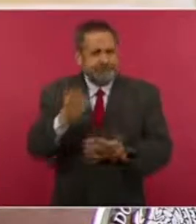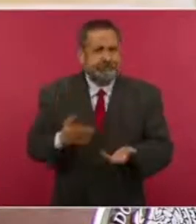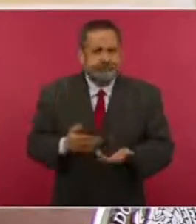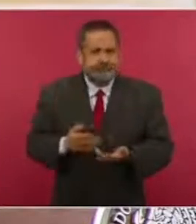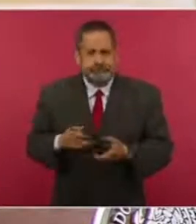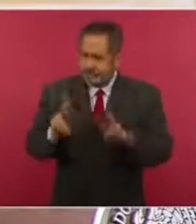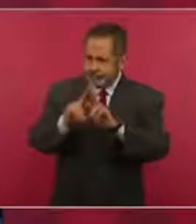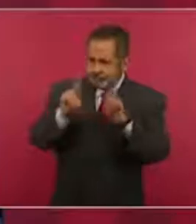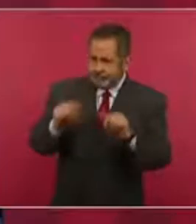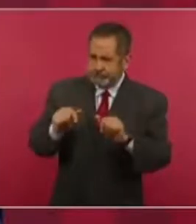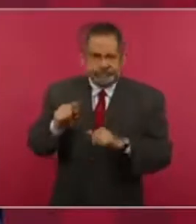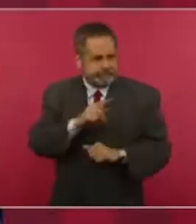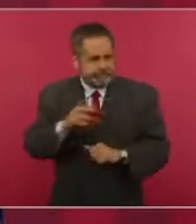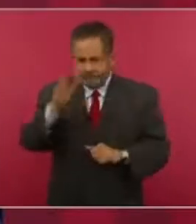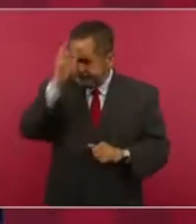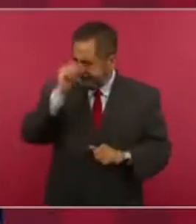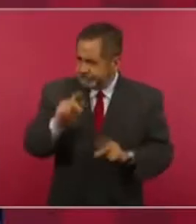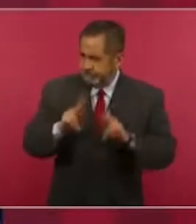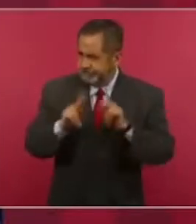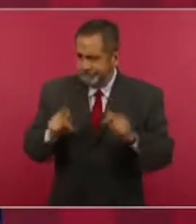acordar la paz